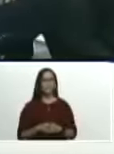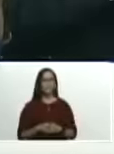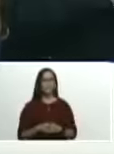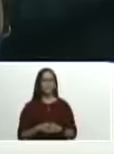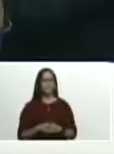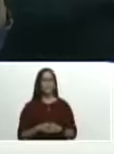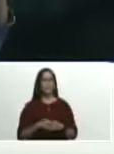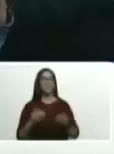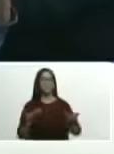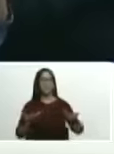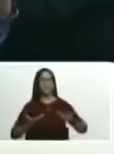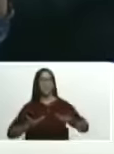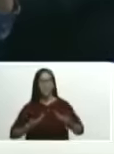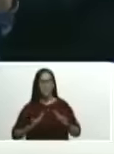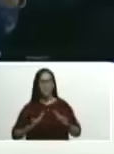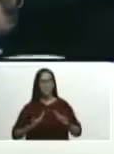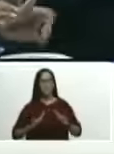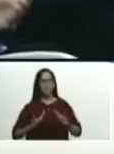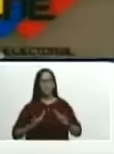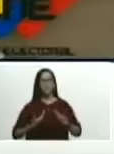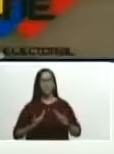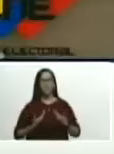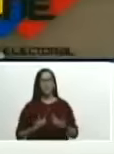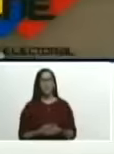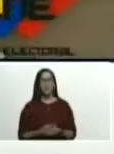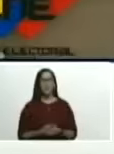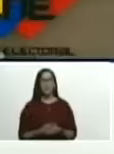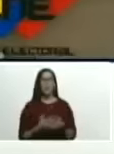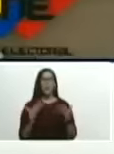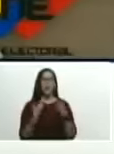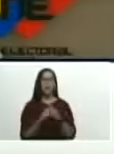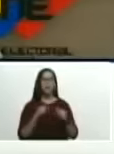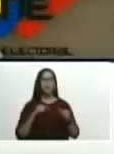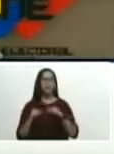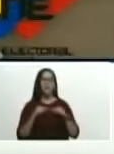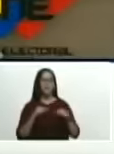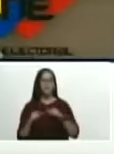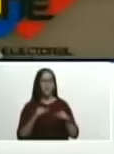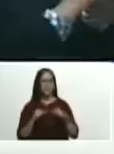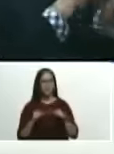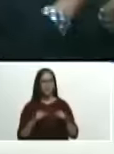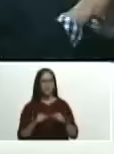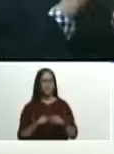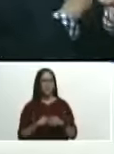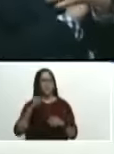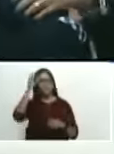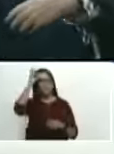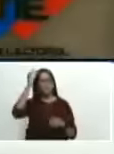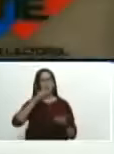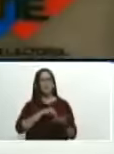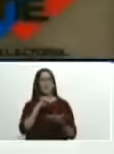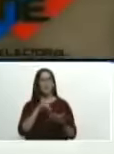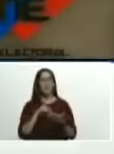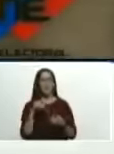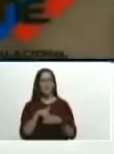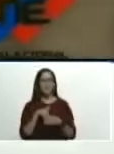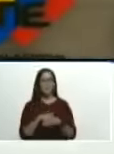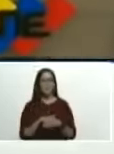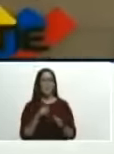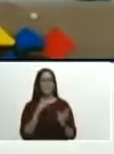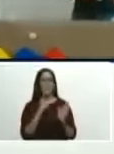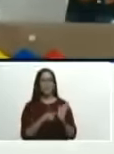Fue recibido por la Junta Directiva del Consejo Nacional Electoral en